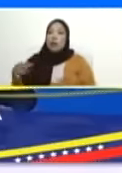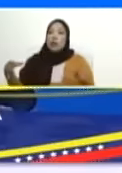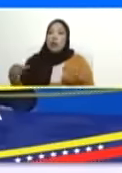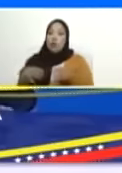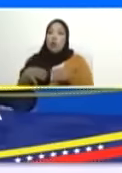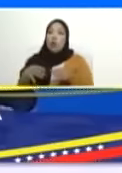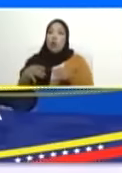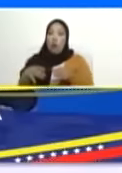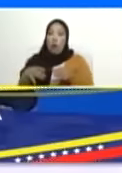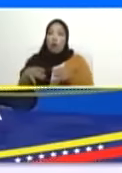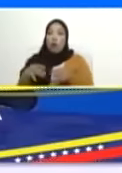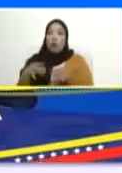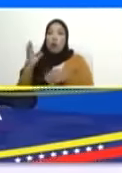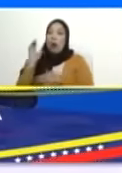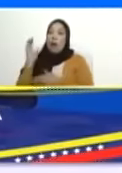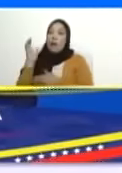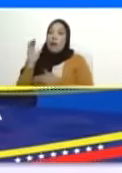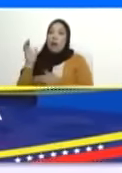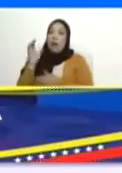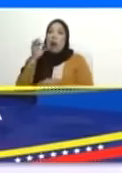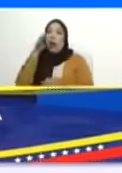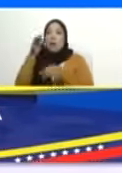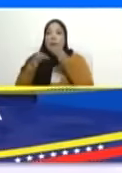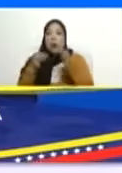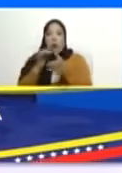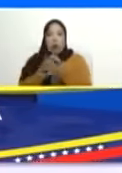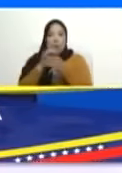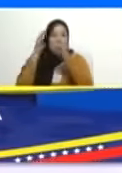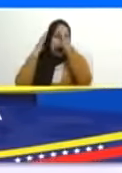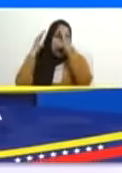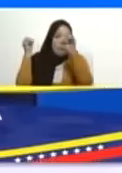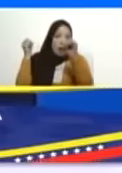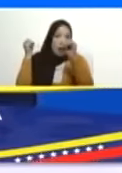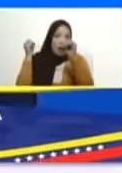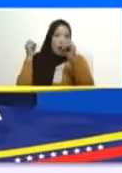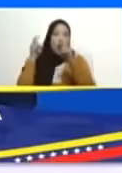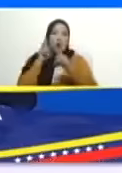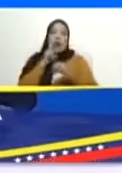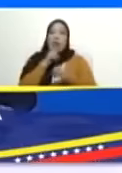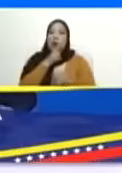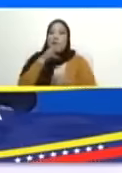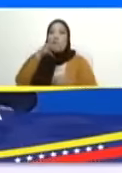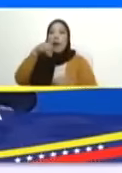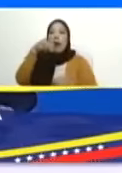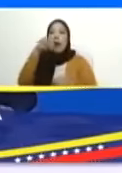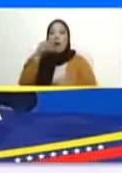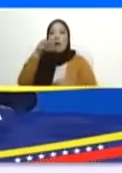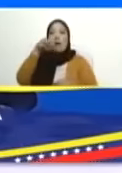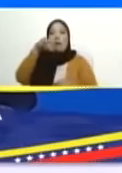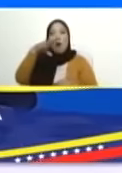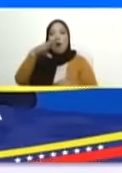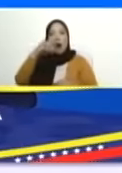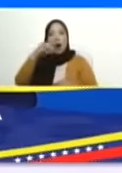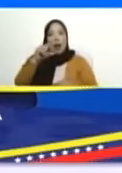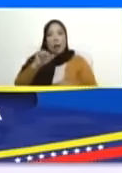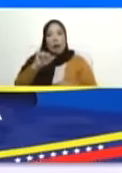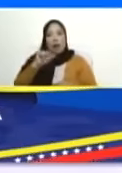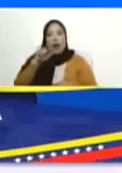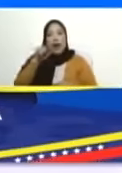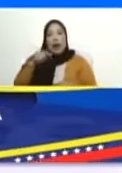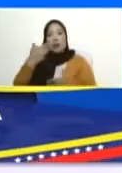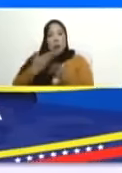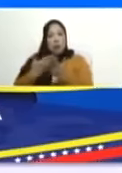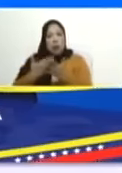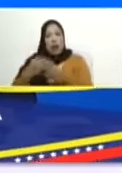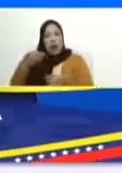como lo ha dicho nuestro embajador Moncada, es el causante, es el principal documento que